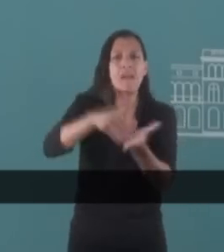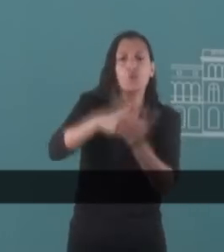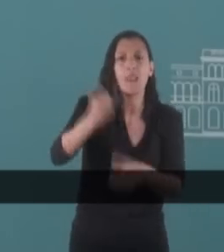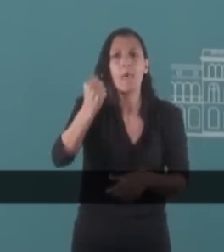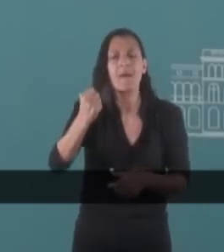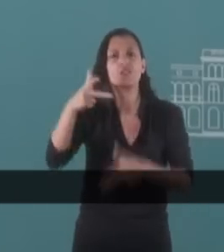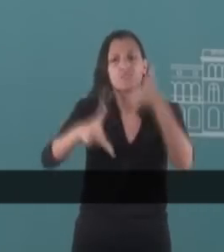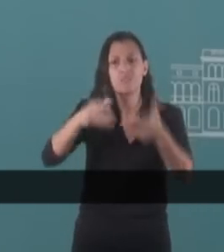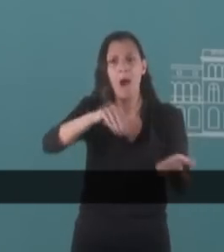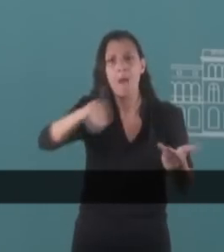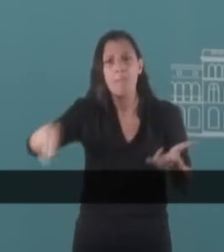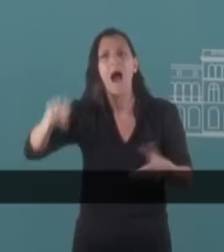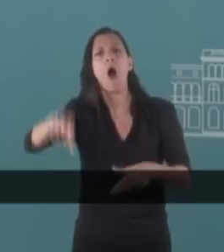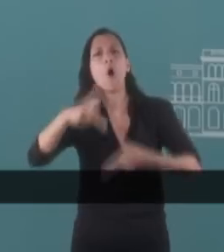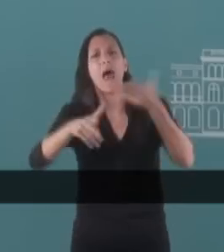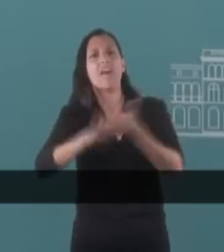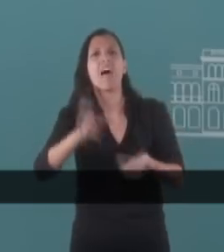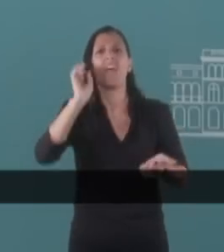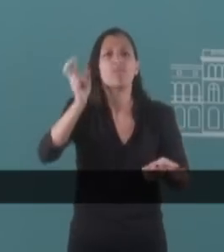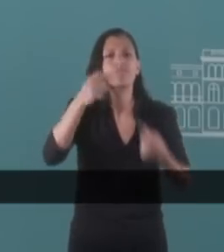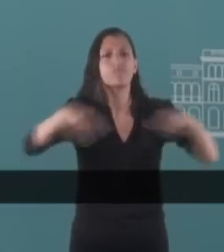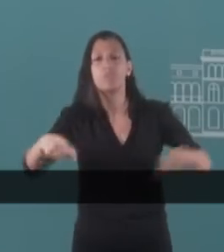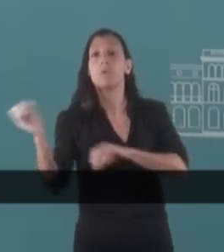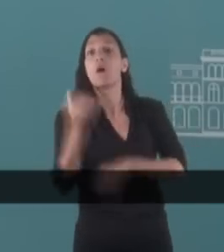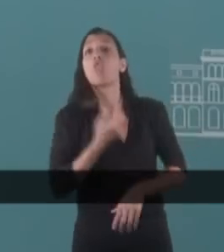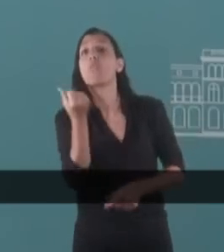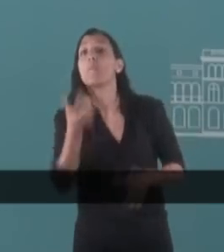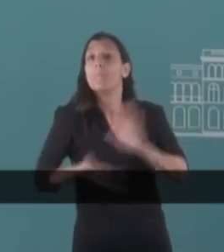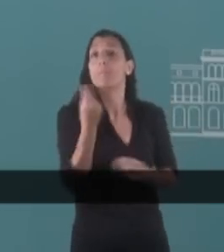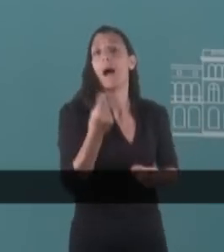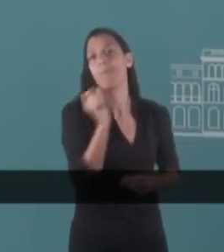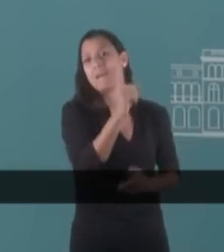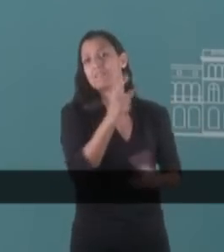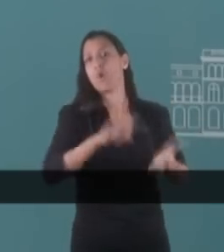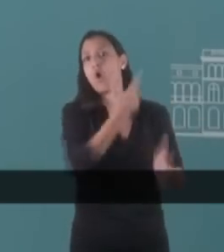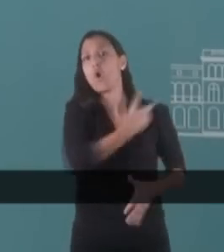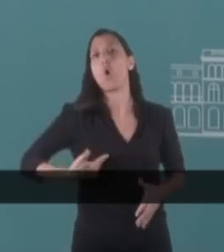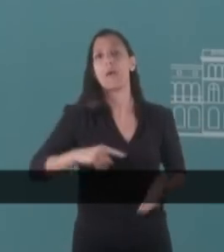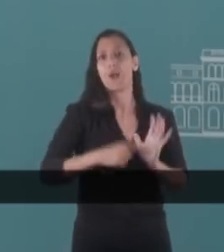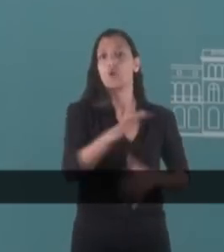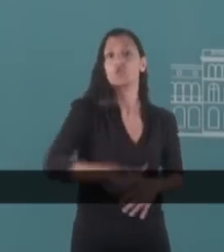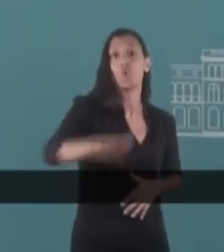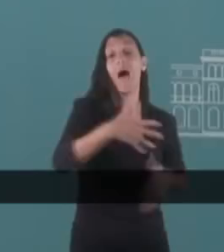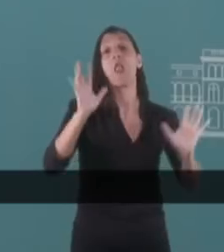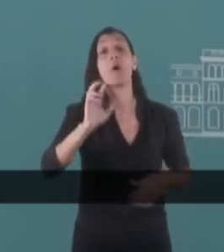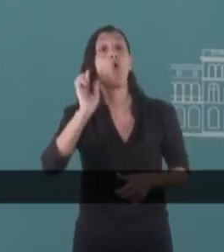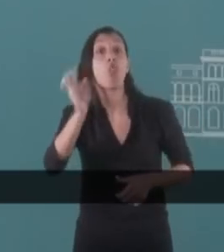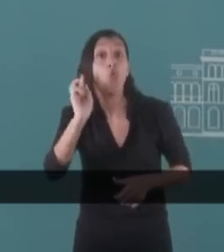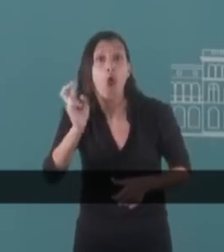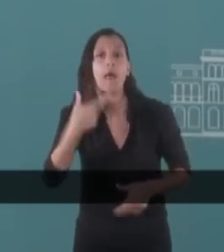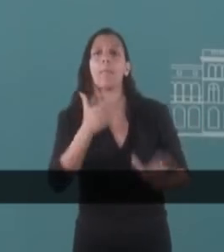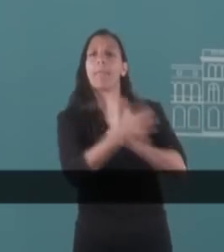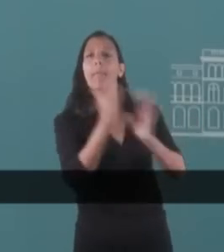cosas, de bolsos de dólares que van para el gobierno de la Ciudad de Buenos Aires. Lo que pasa es que probablemente muchos de esos dólares terminen también